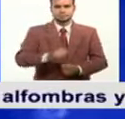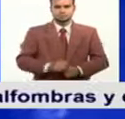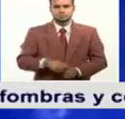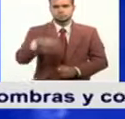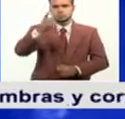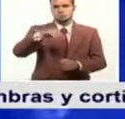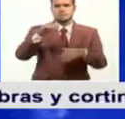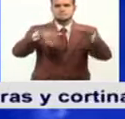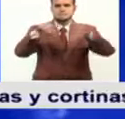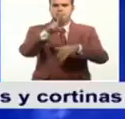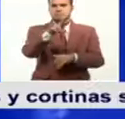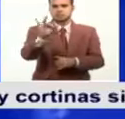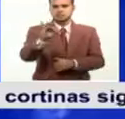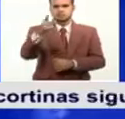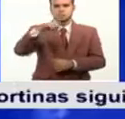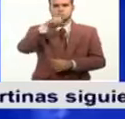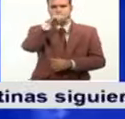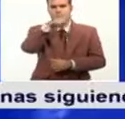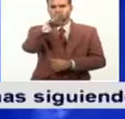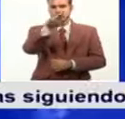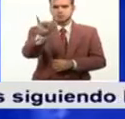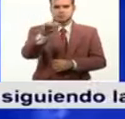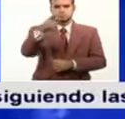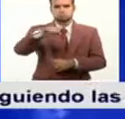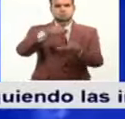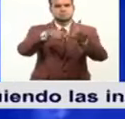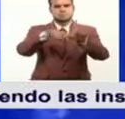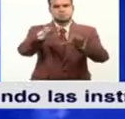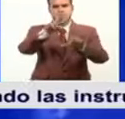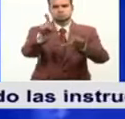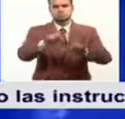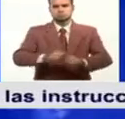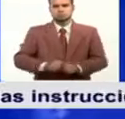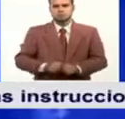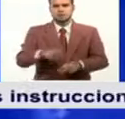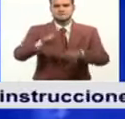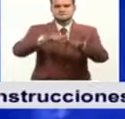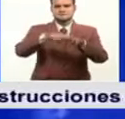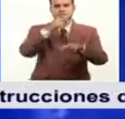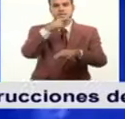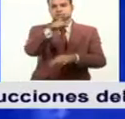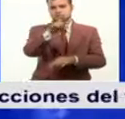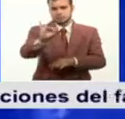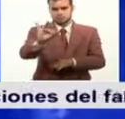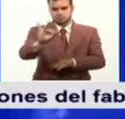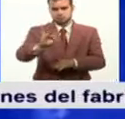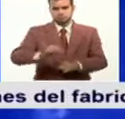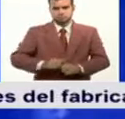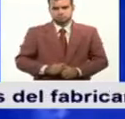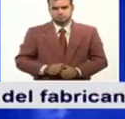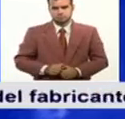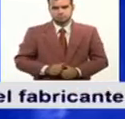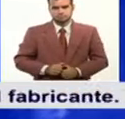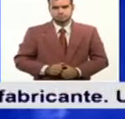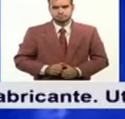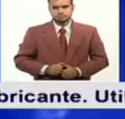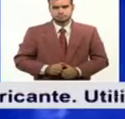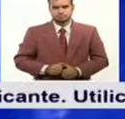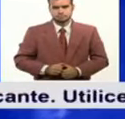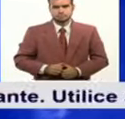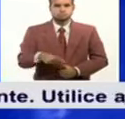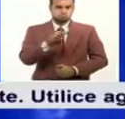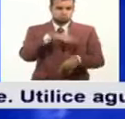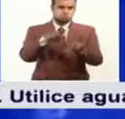27, Cotorro 26, Regla 21 y Habana Vieja 17 casos autóctonos se diagnostican